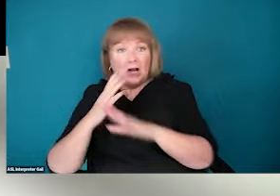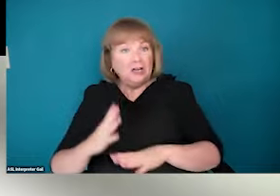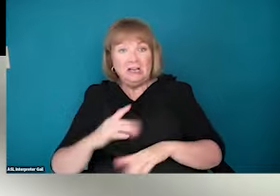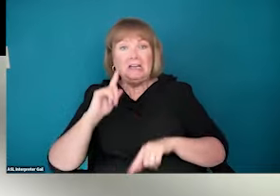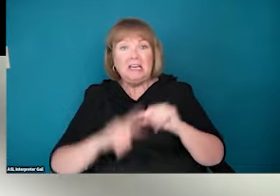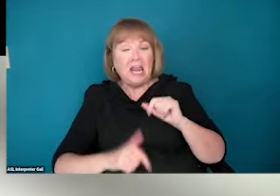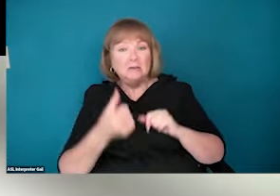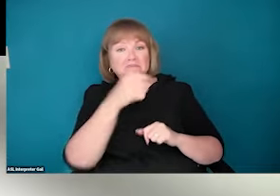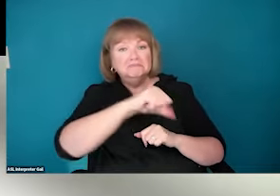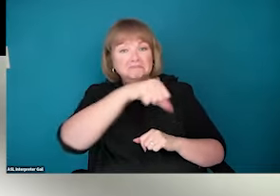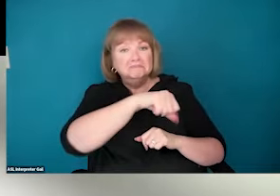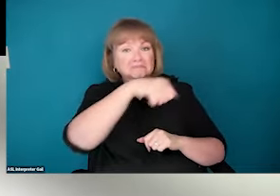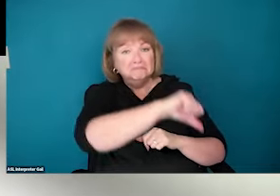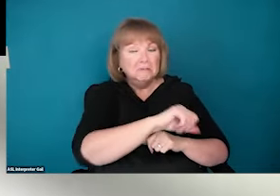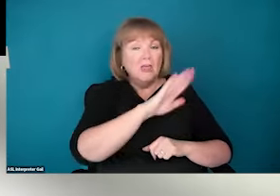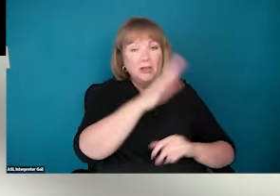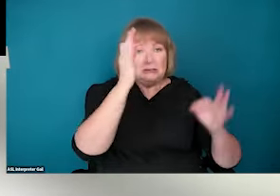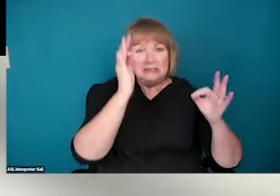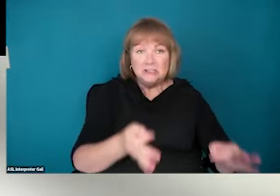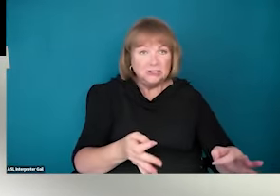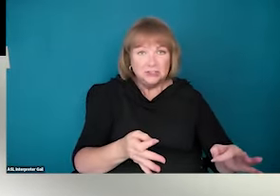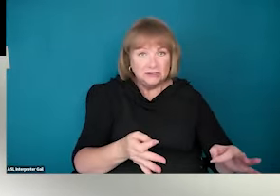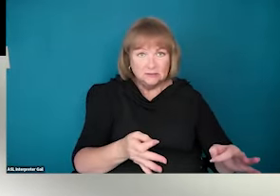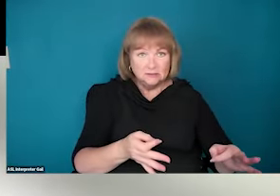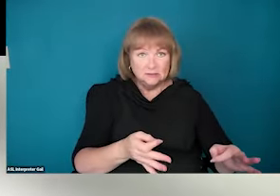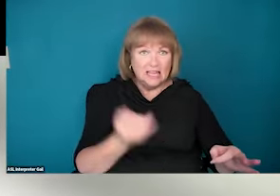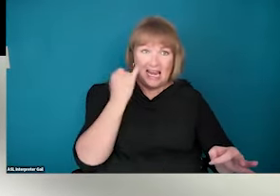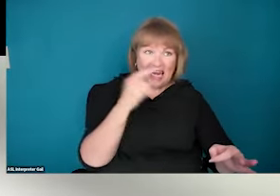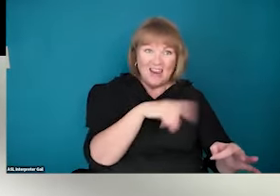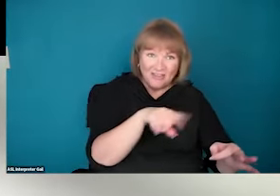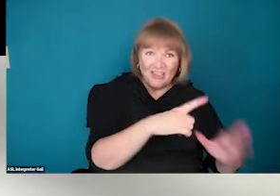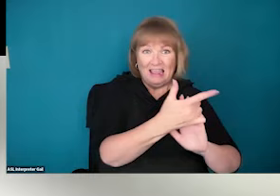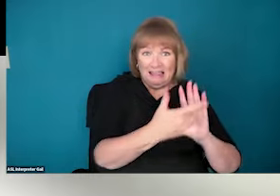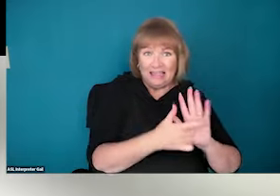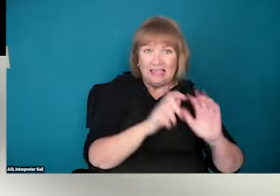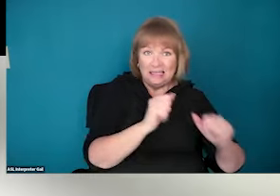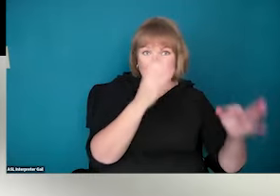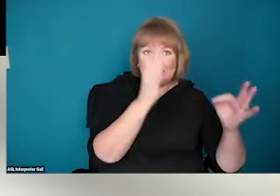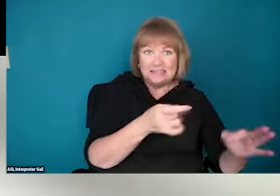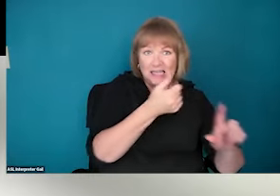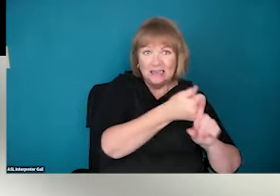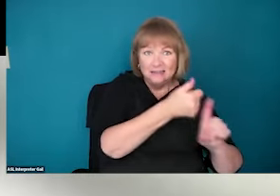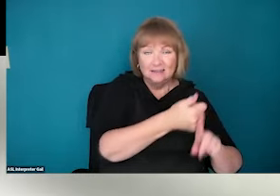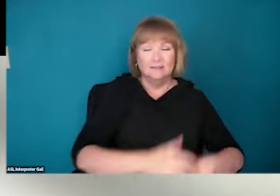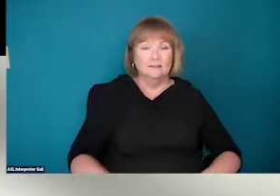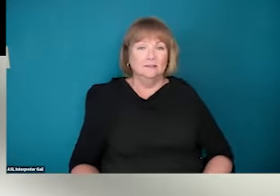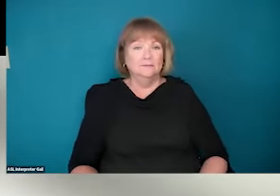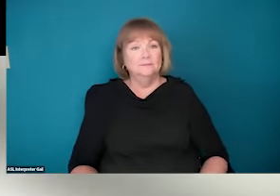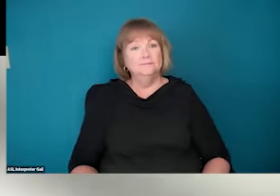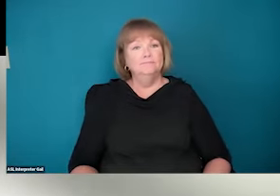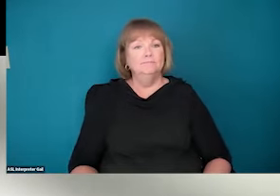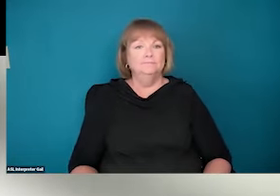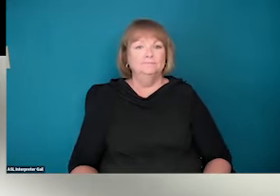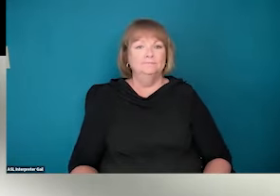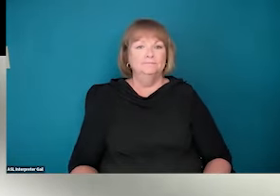esa área y el custodio guardián no tiene absolutamente ningún tipo de autoridad de vetar esa decisión ni meterse